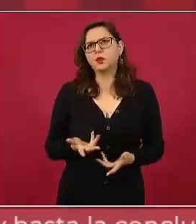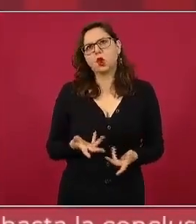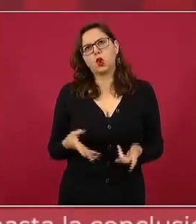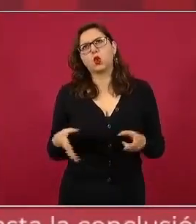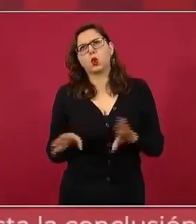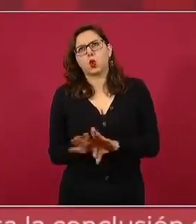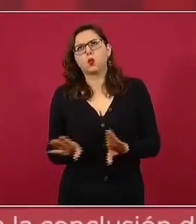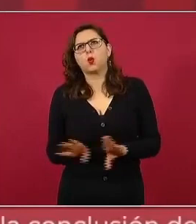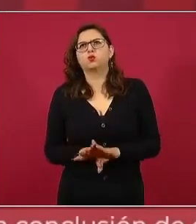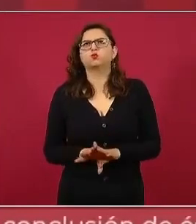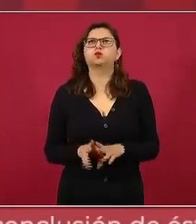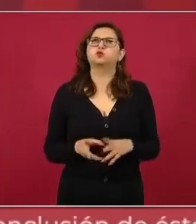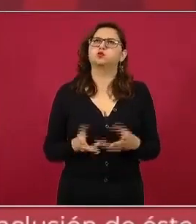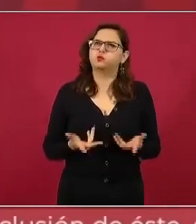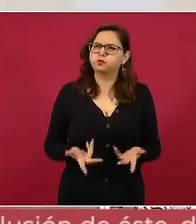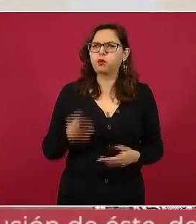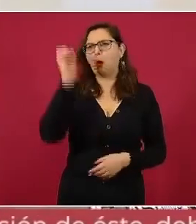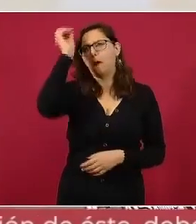Escribía gente